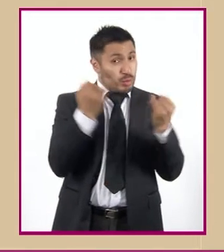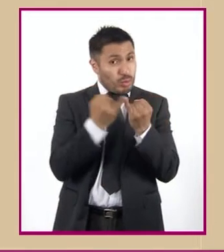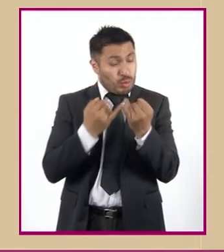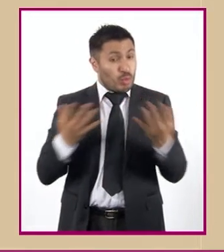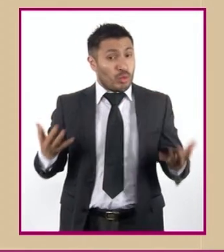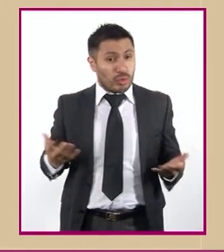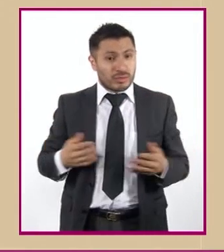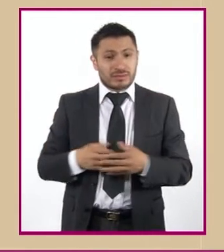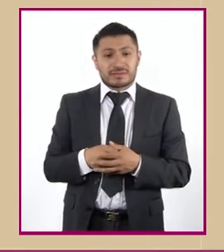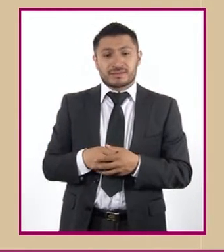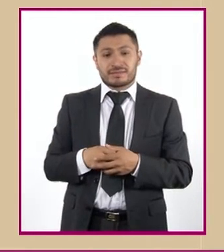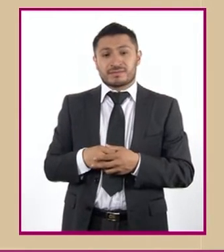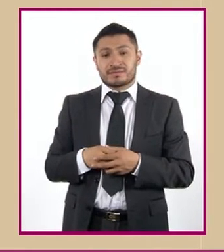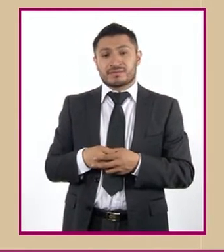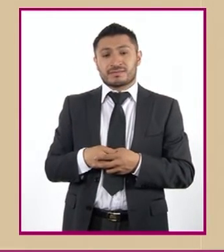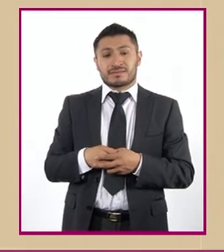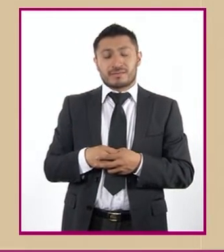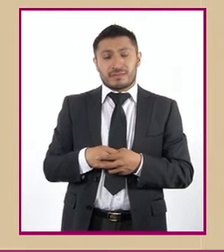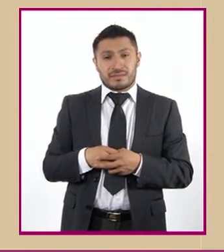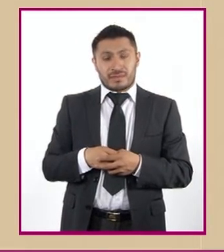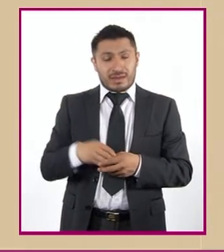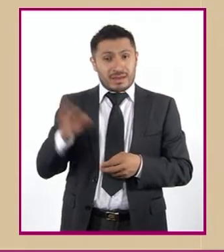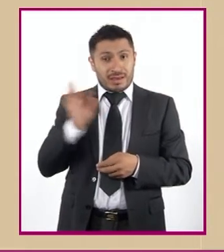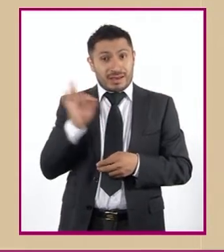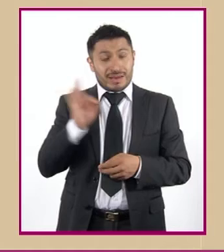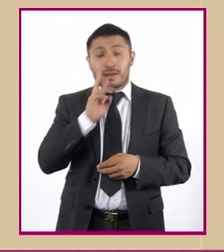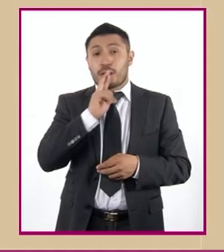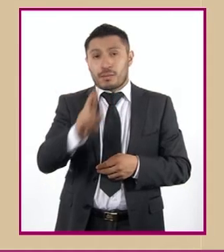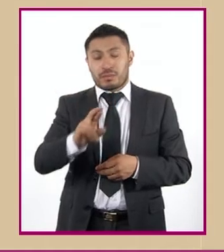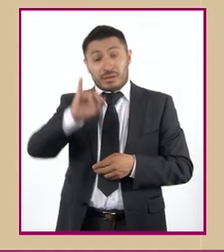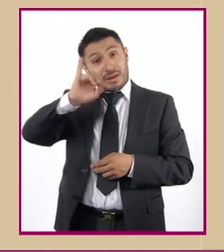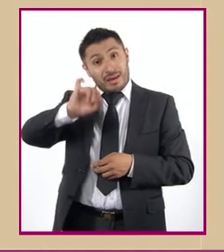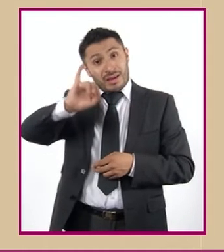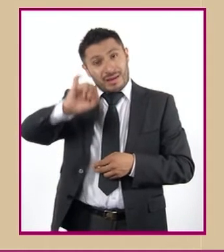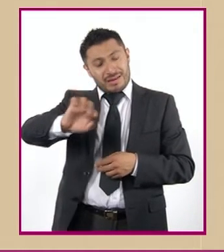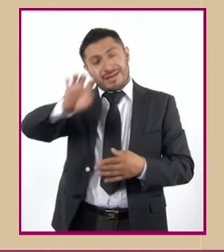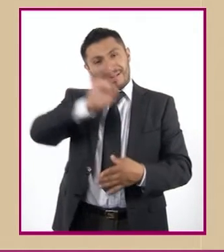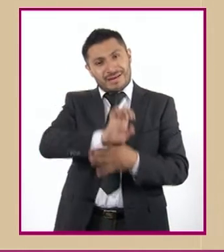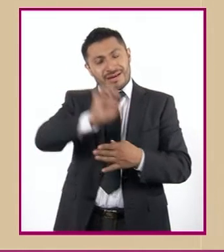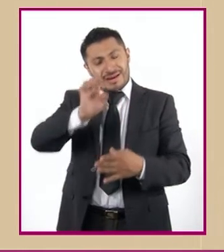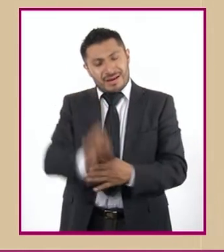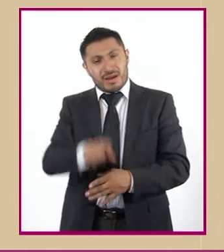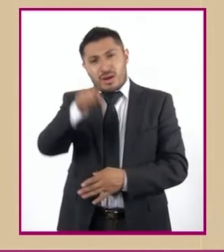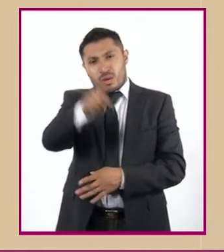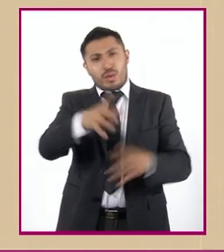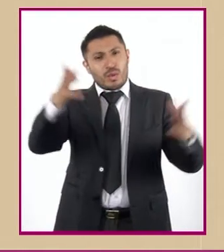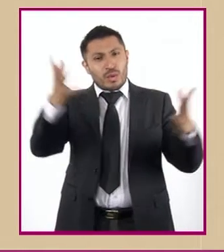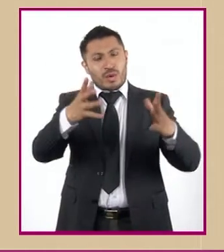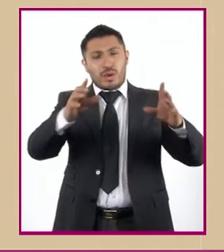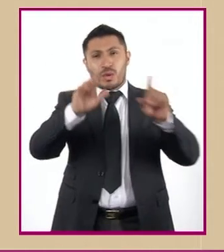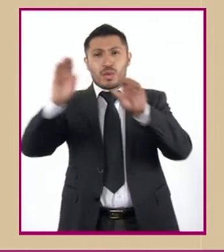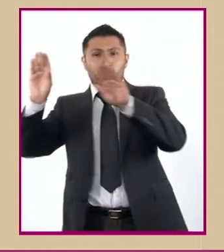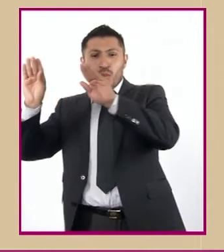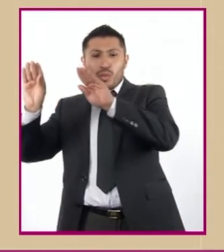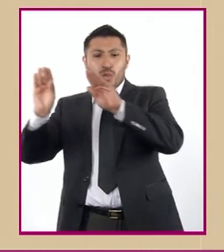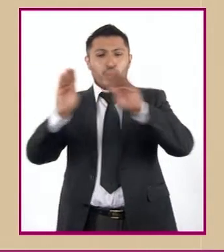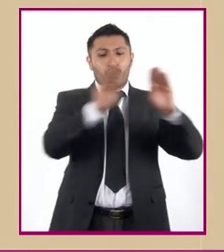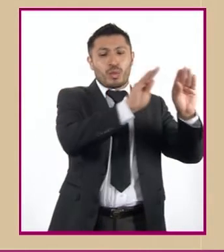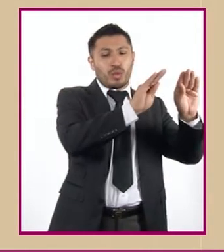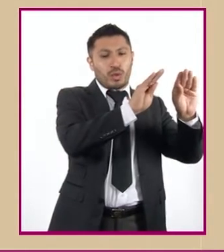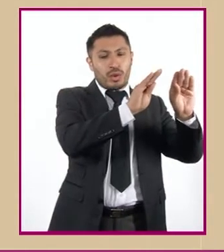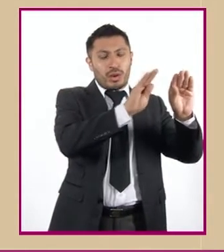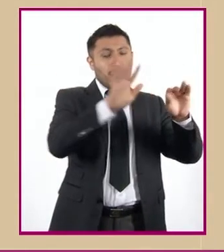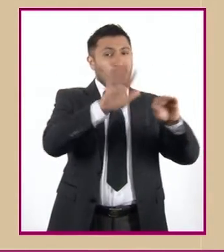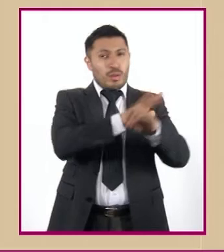iguales? Si su respuesta fue afirmativa, quiere decir que lo que hicieron fue trasladarlo, ya